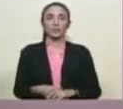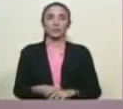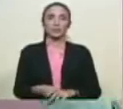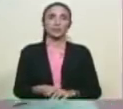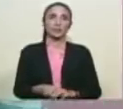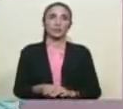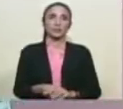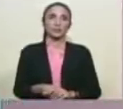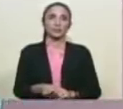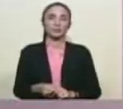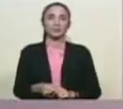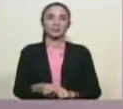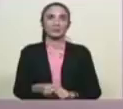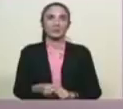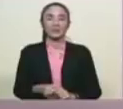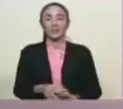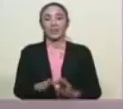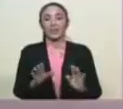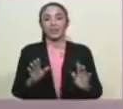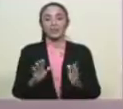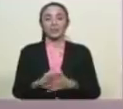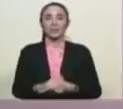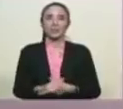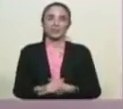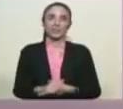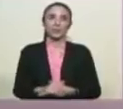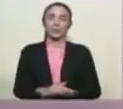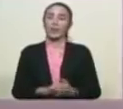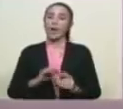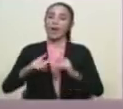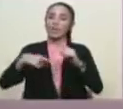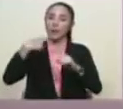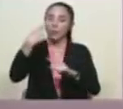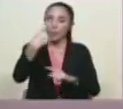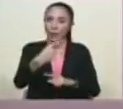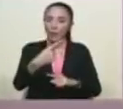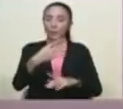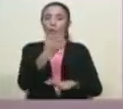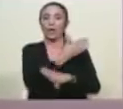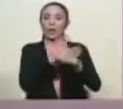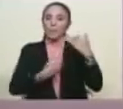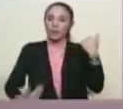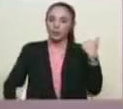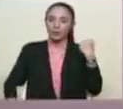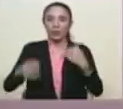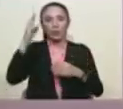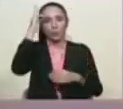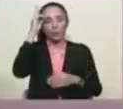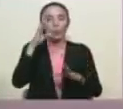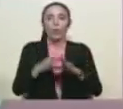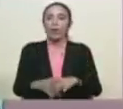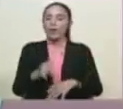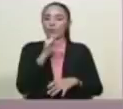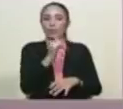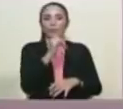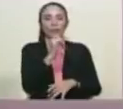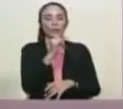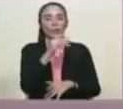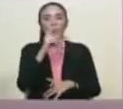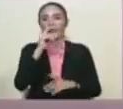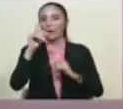Y luego Pedro Pablo Kuczynski, que empezó a declarar todos los días, Maduro no va, Maduro no va, Maduro no